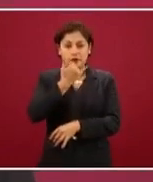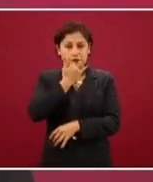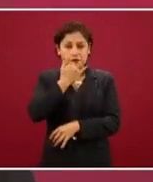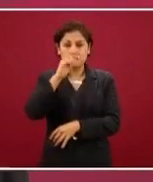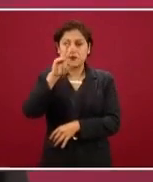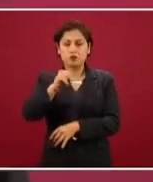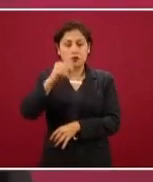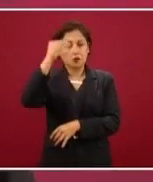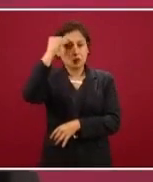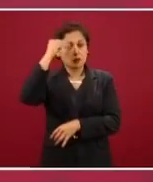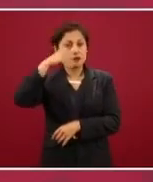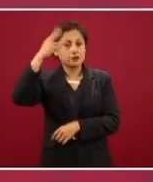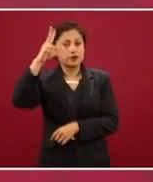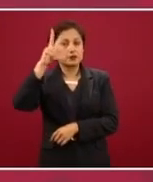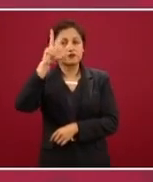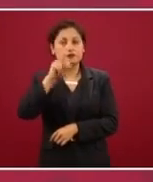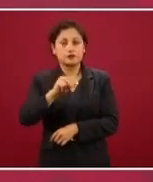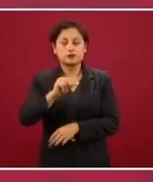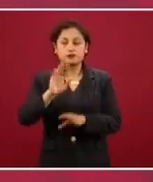Yo os digo,